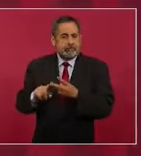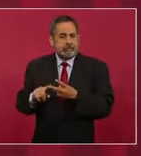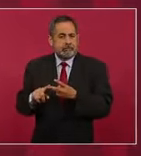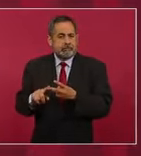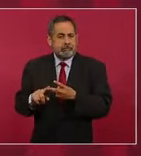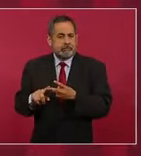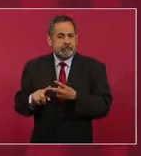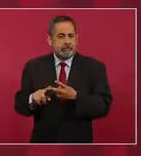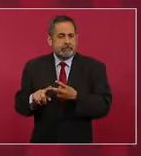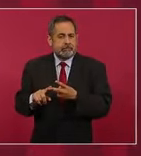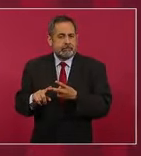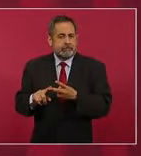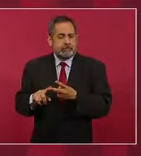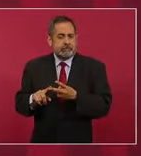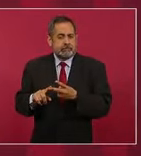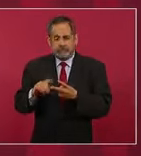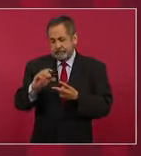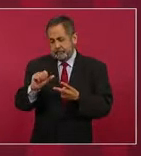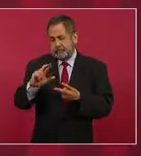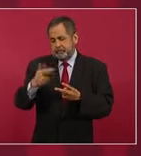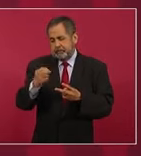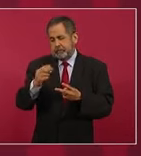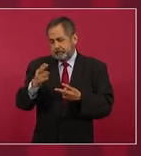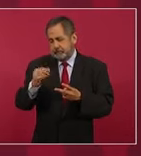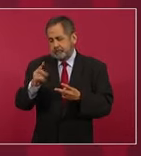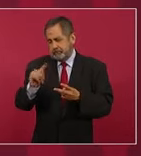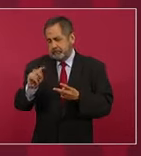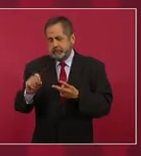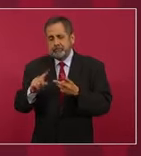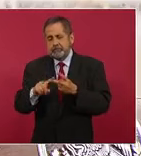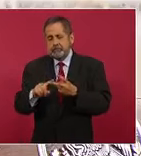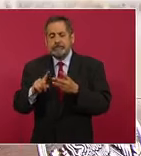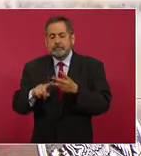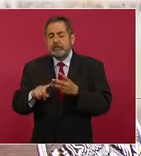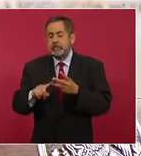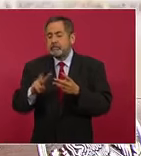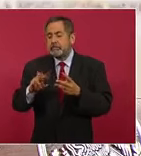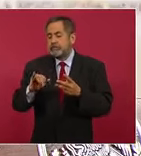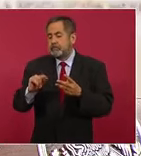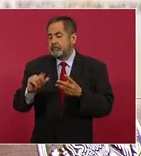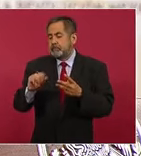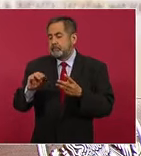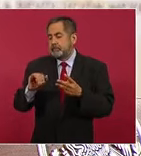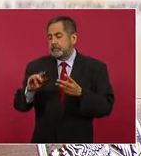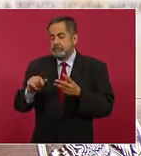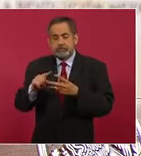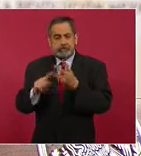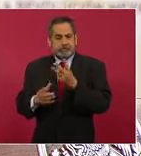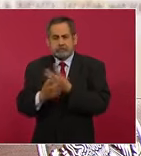sí, carbohidratos, proteínas y vitaminas.